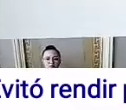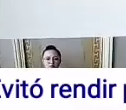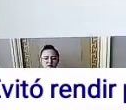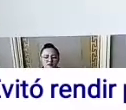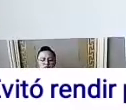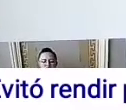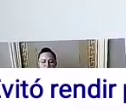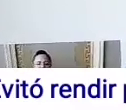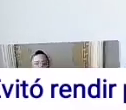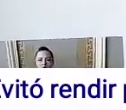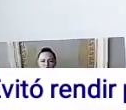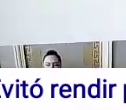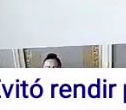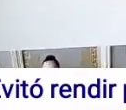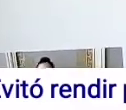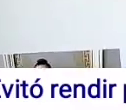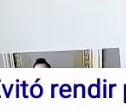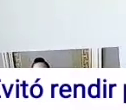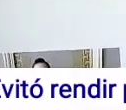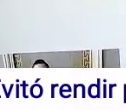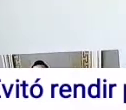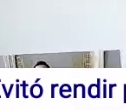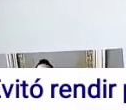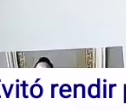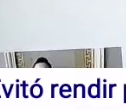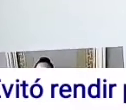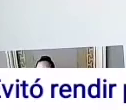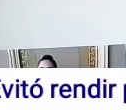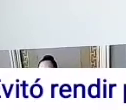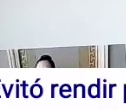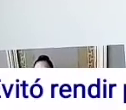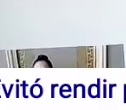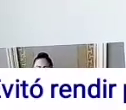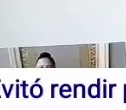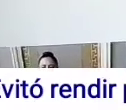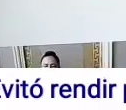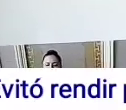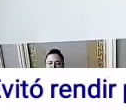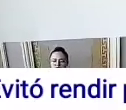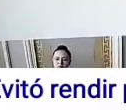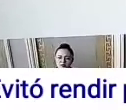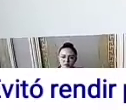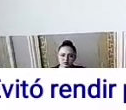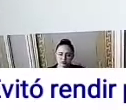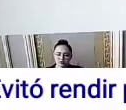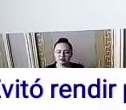y ocupación es el bienestar de la sociedad, que honra los principios